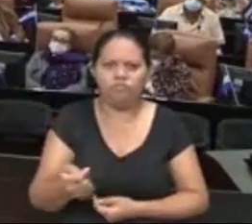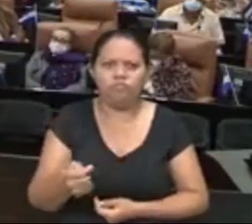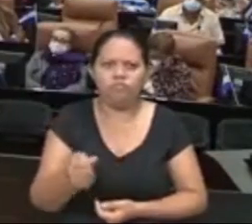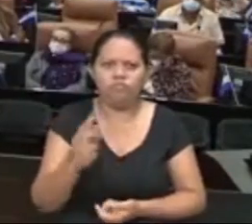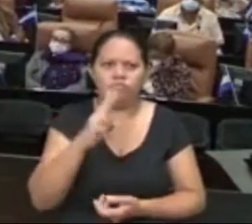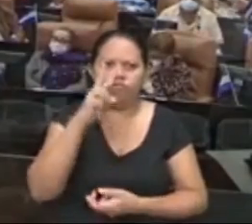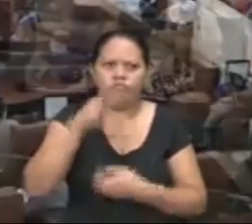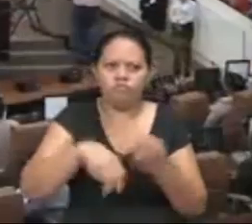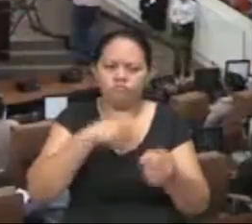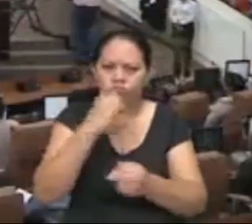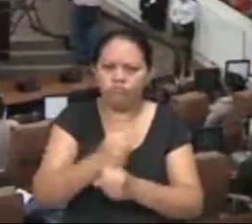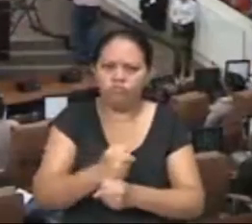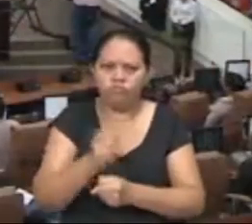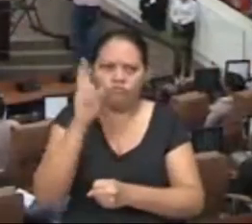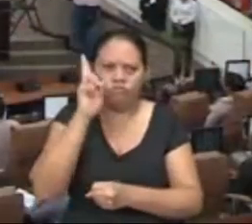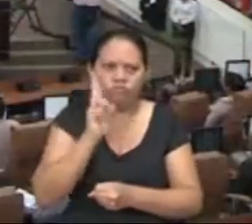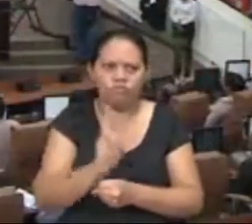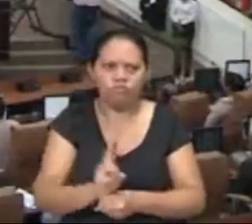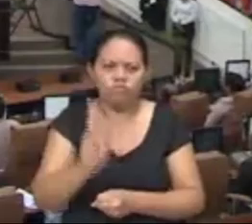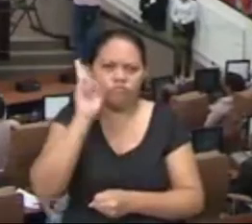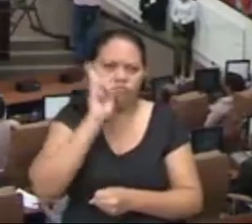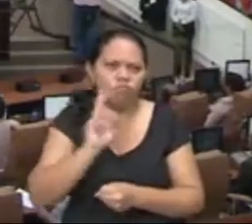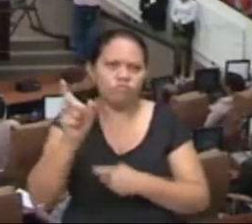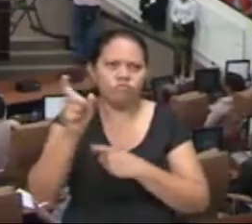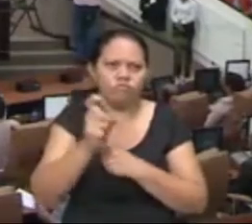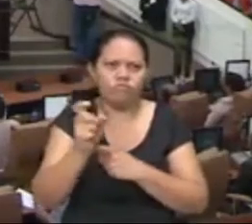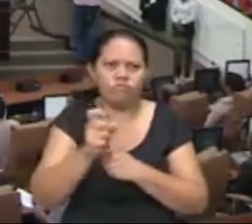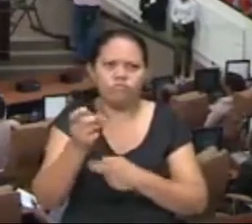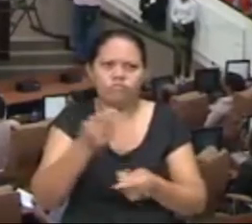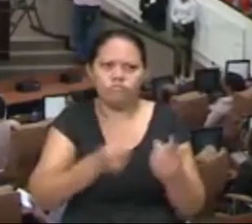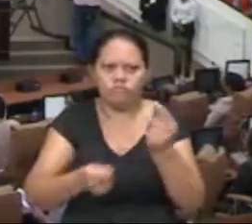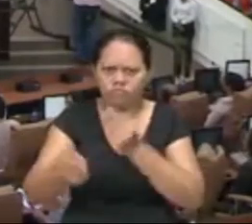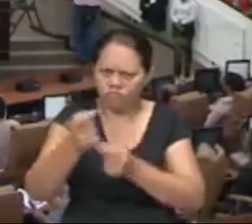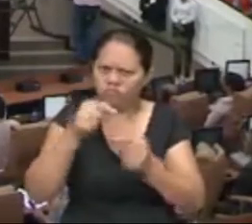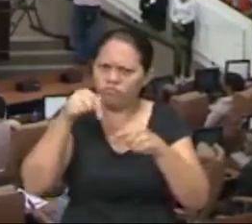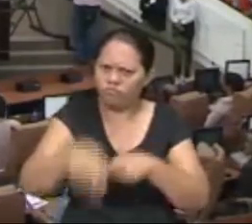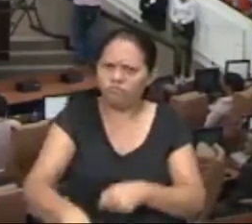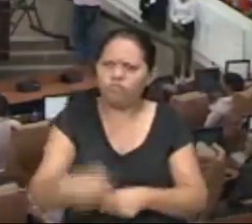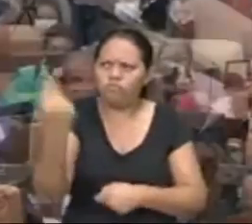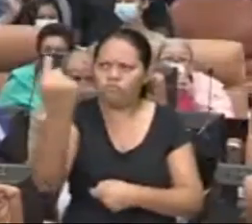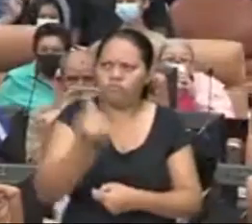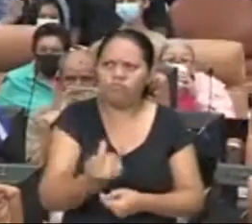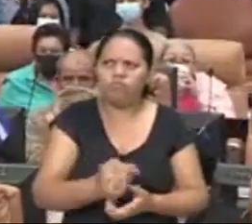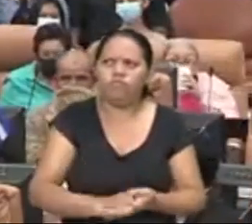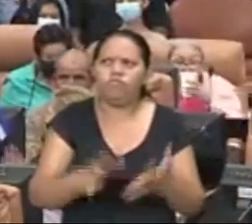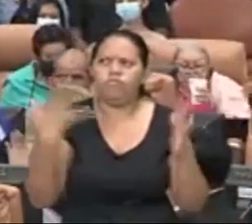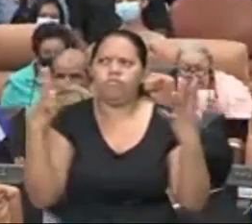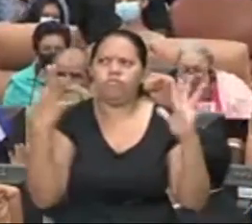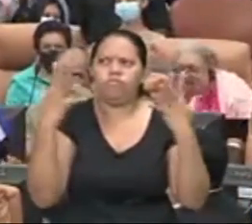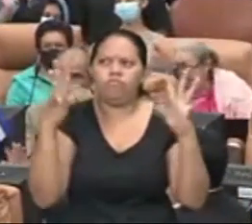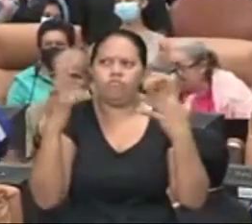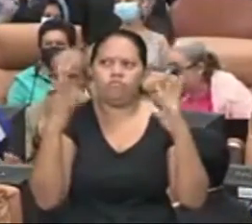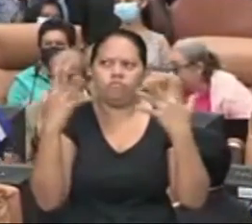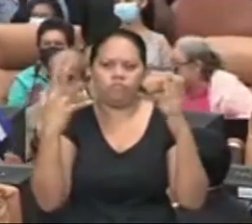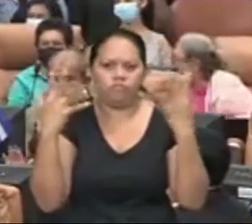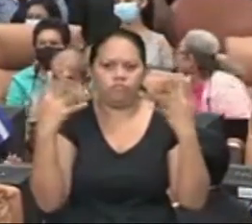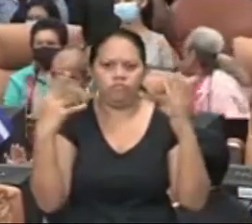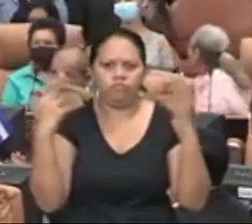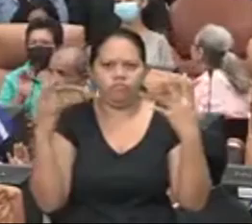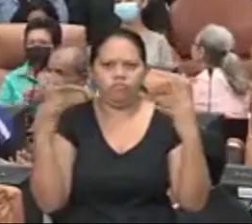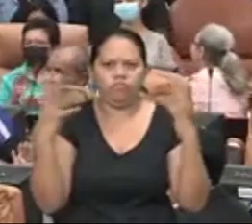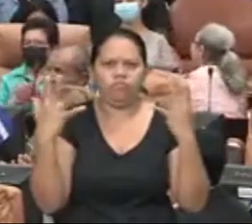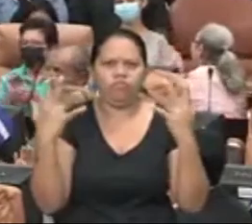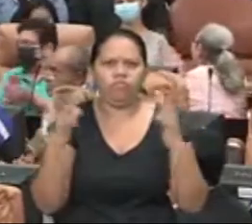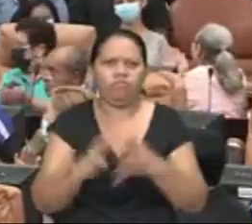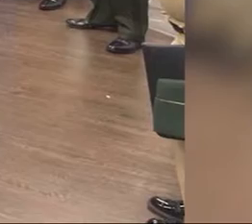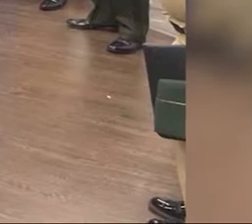Este martes, diputados de la Asamblea Nacional aprobaron la ratificación de ingreso y tránsito de efectivos militares, naves